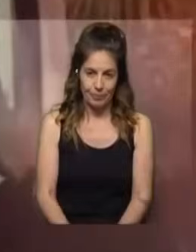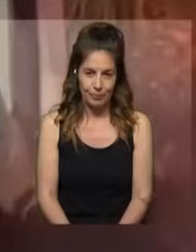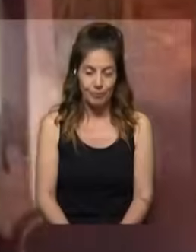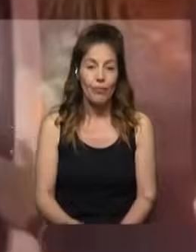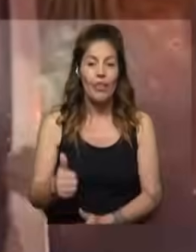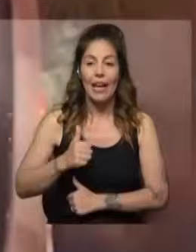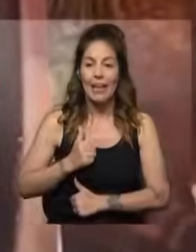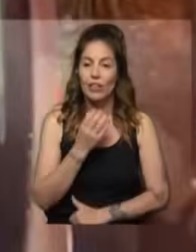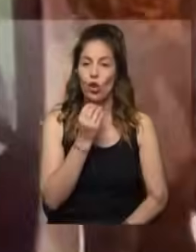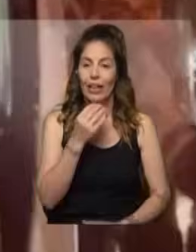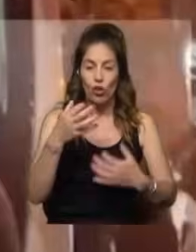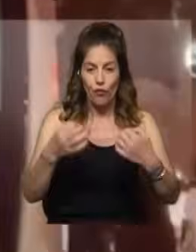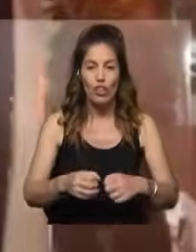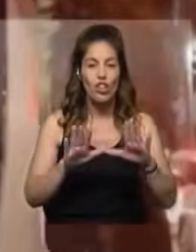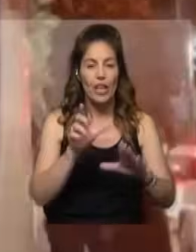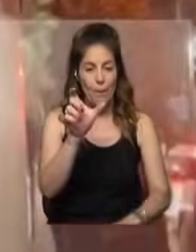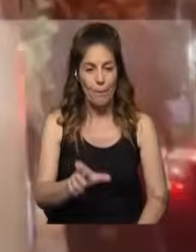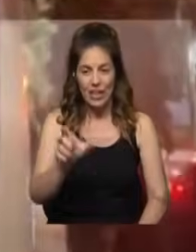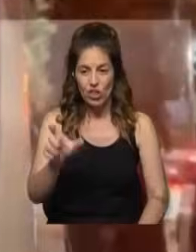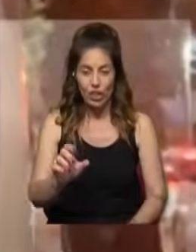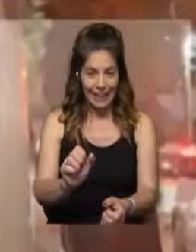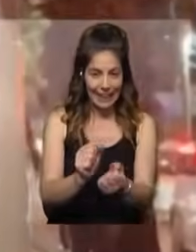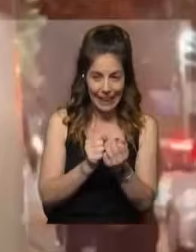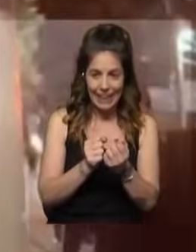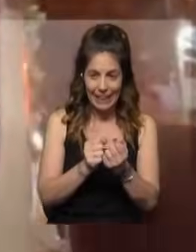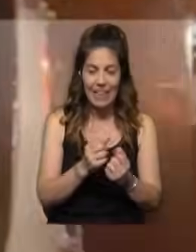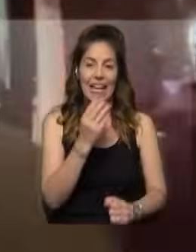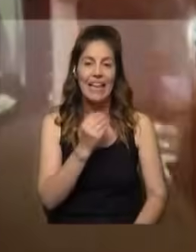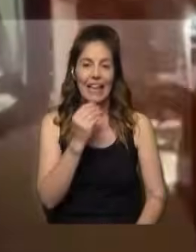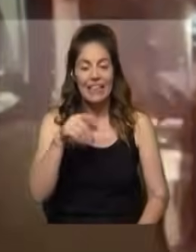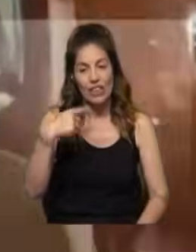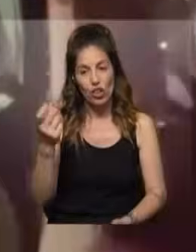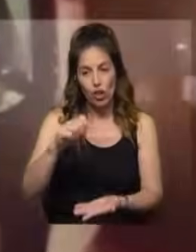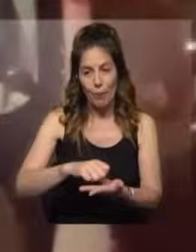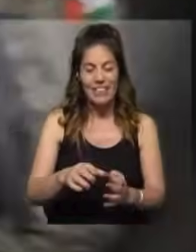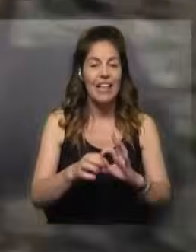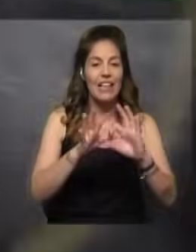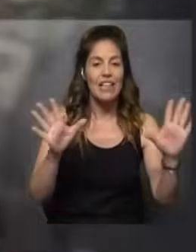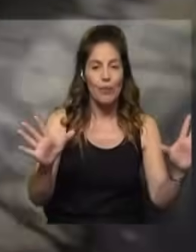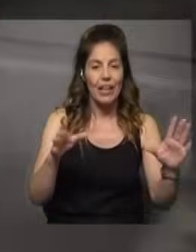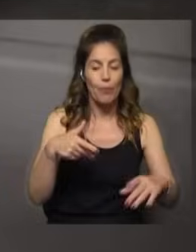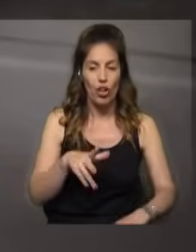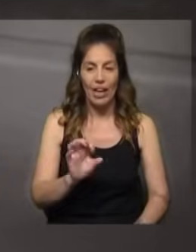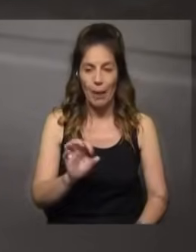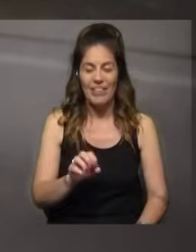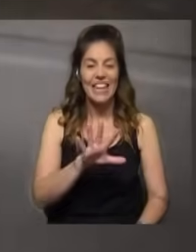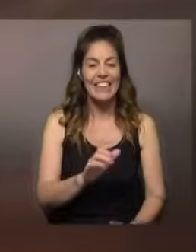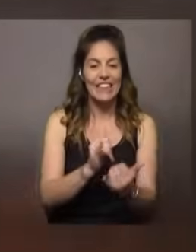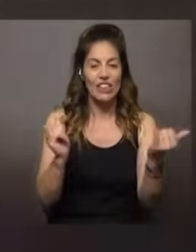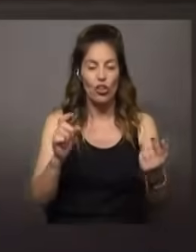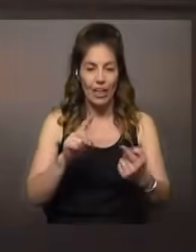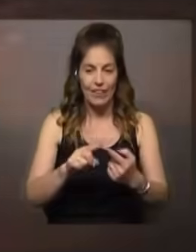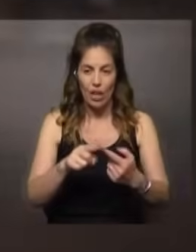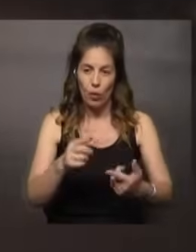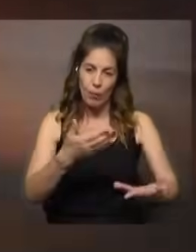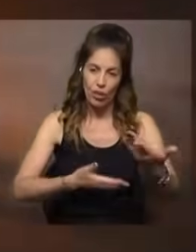ejército de Israel confirmó que 10 personas que estaban como Rehenes israelíes y del extranjero Fueron liberadas por jamás en el quinto día del acuerdo de